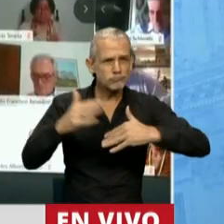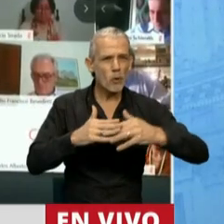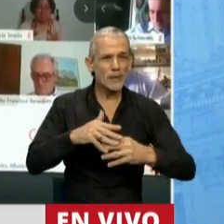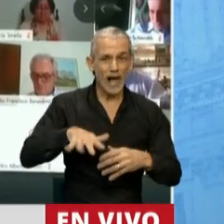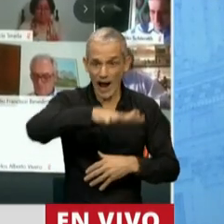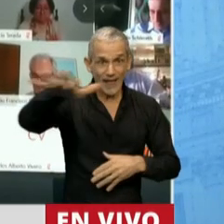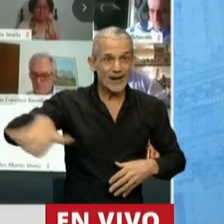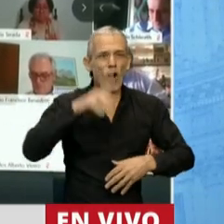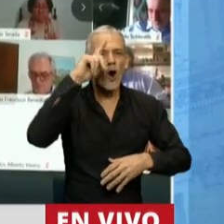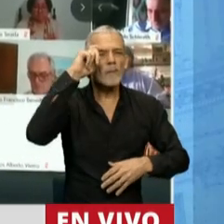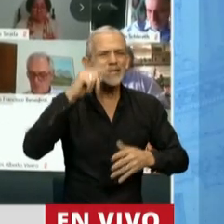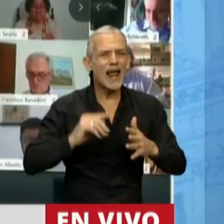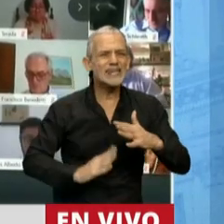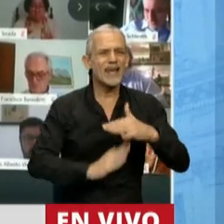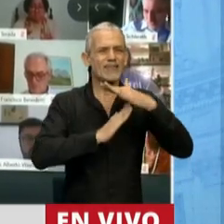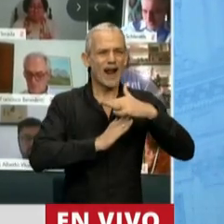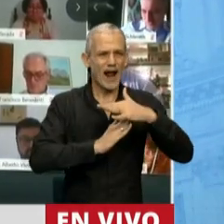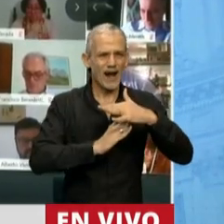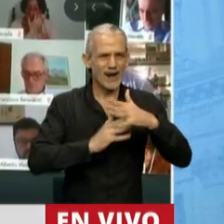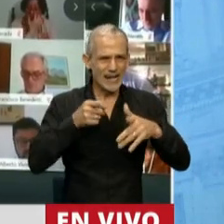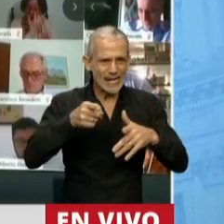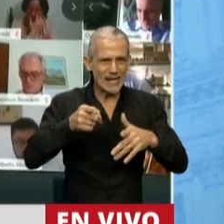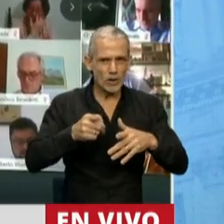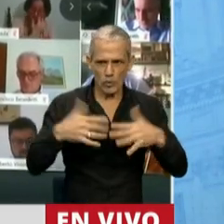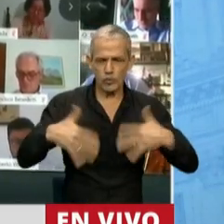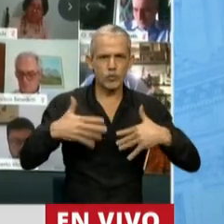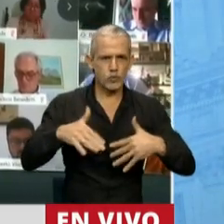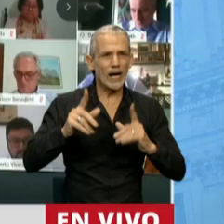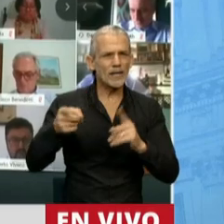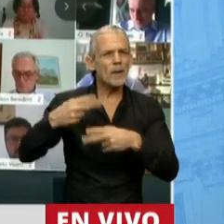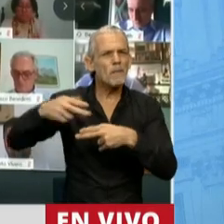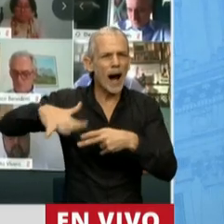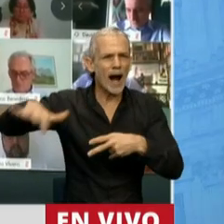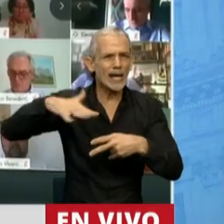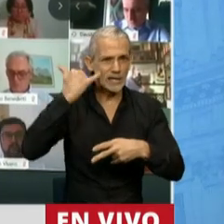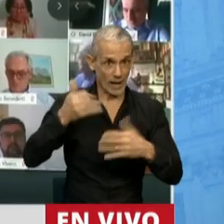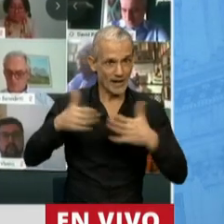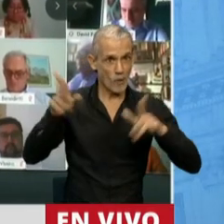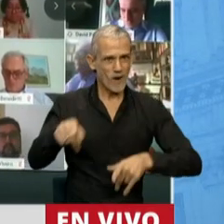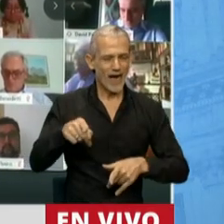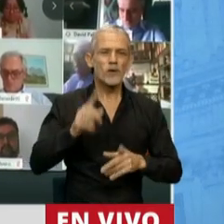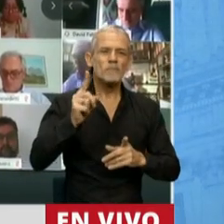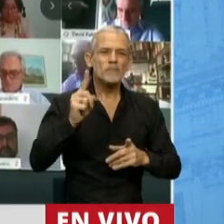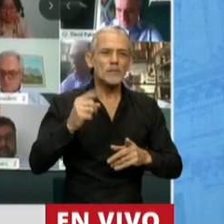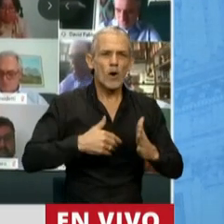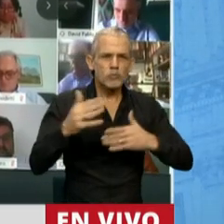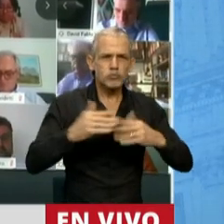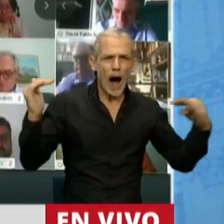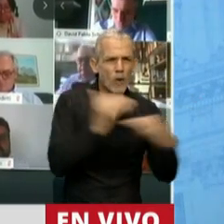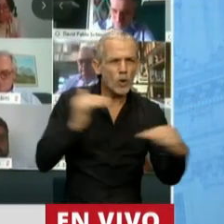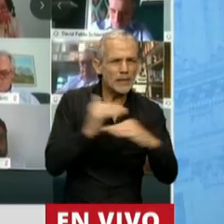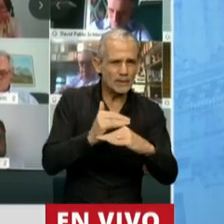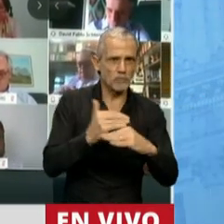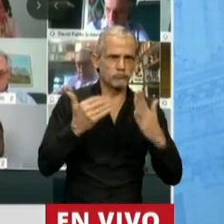la región, que es el Hospital Central, como lo fue el Parque La Pedrera, que ya se inauguró, como lo son las autopistas, diputado,